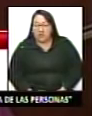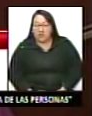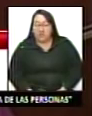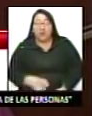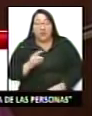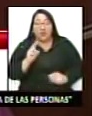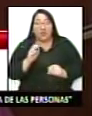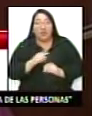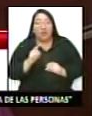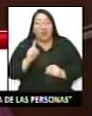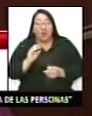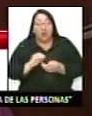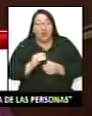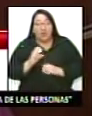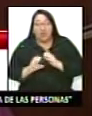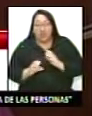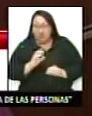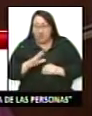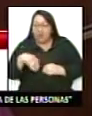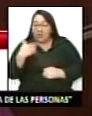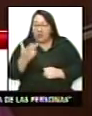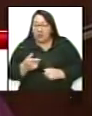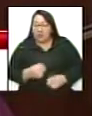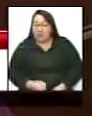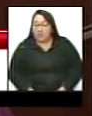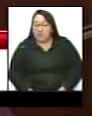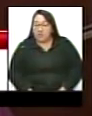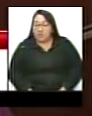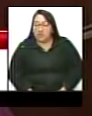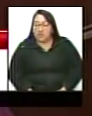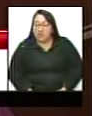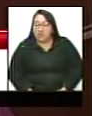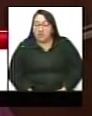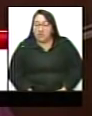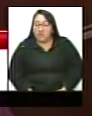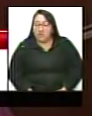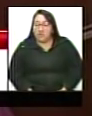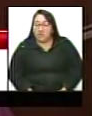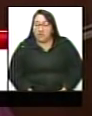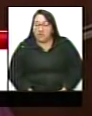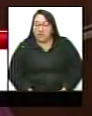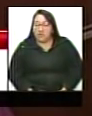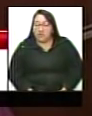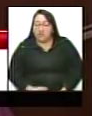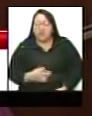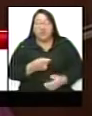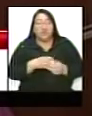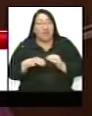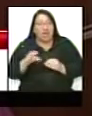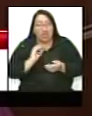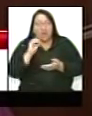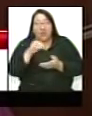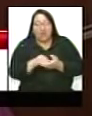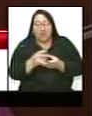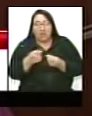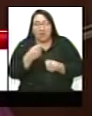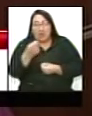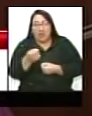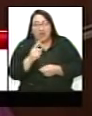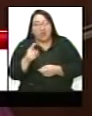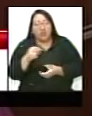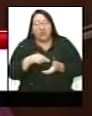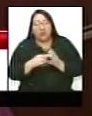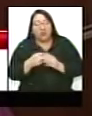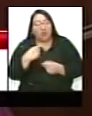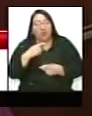que una vez que se discuta, se debata, se aprueba la ley y se reglamente, se ejecute y se le asignen recursos, porque si no,